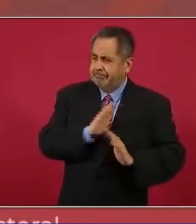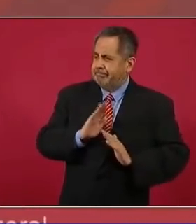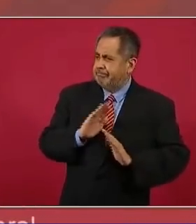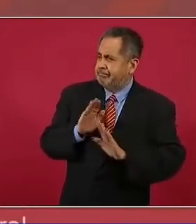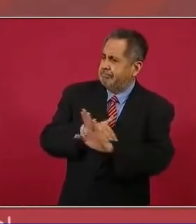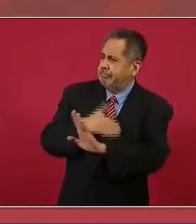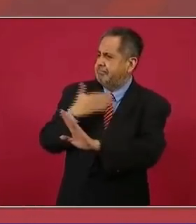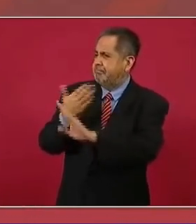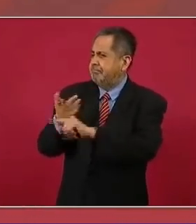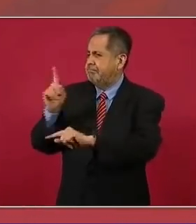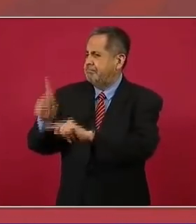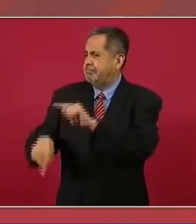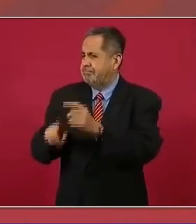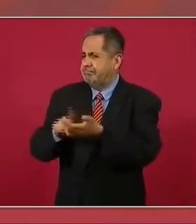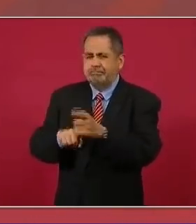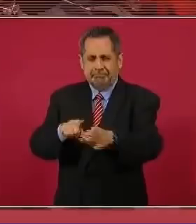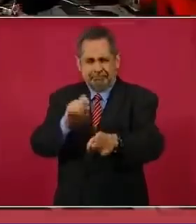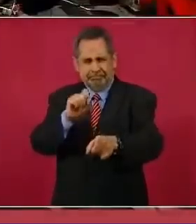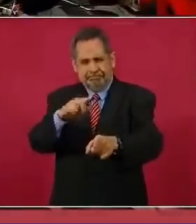cuando Pinochet.